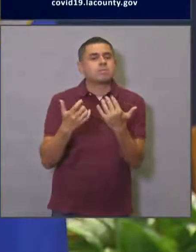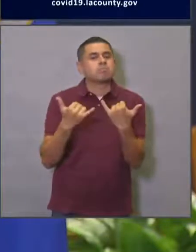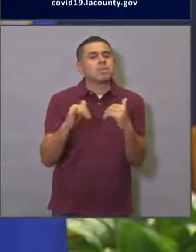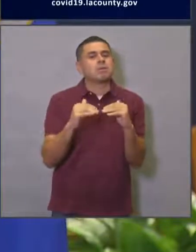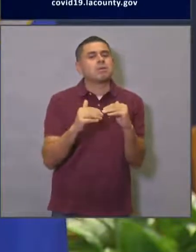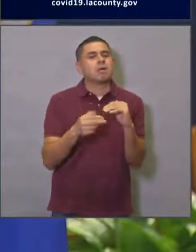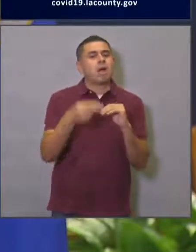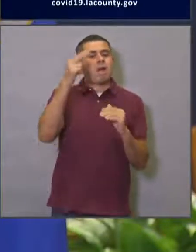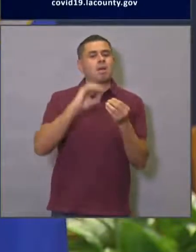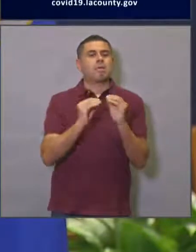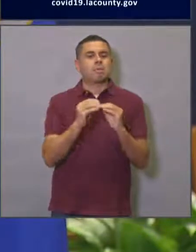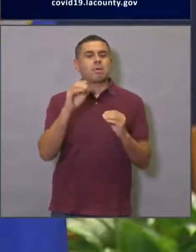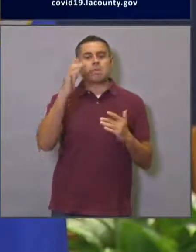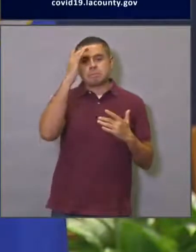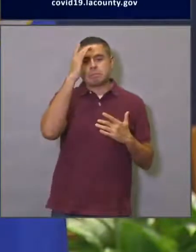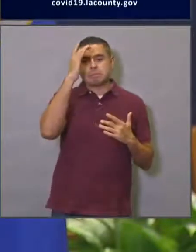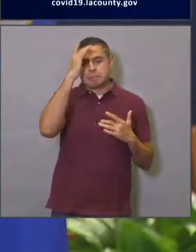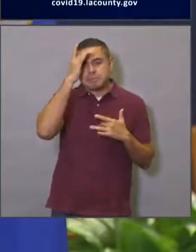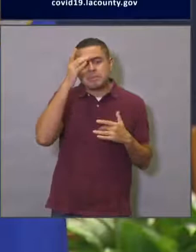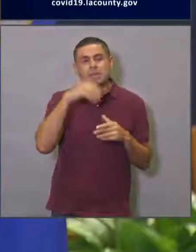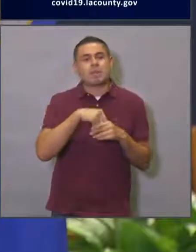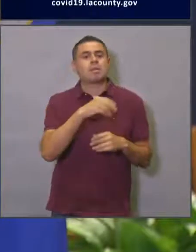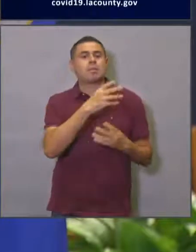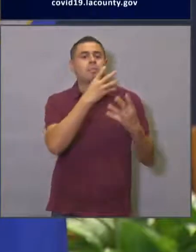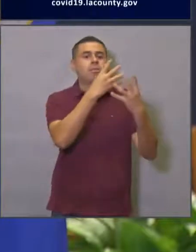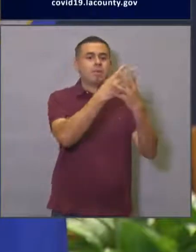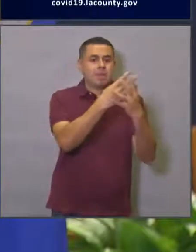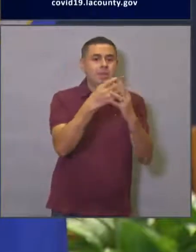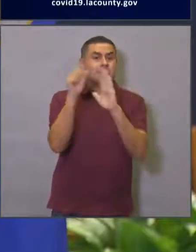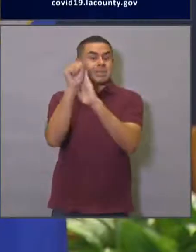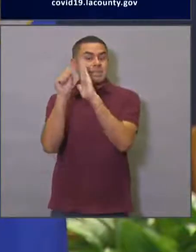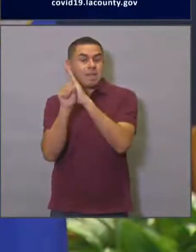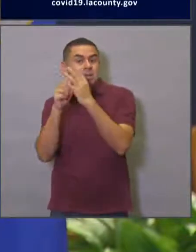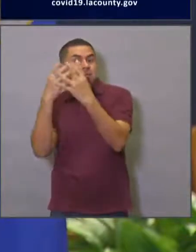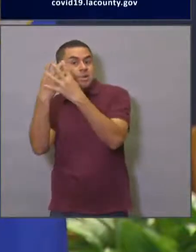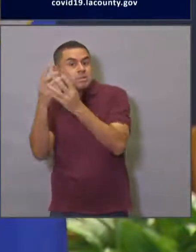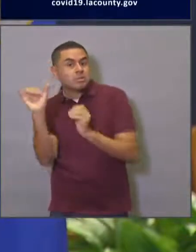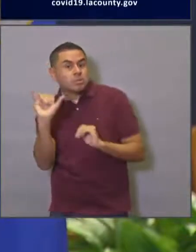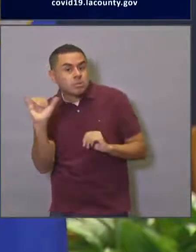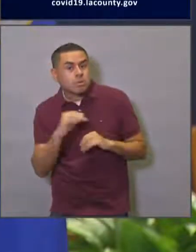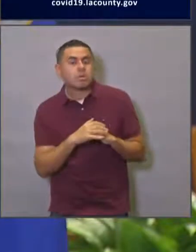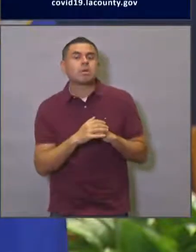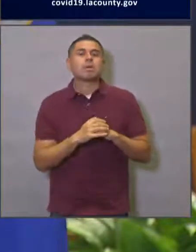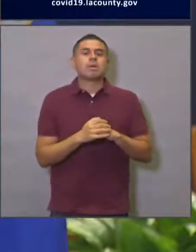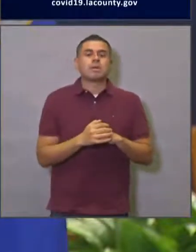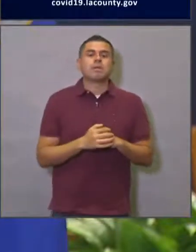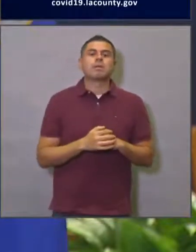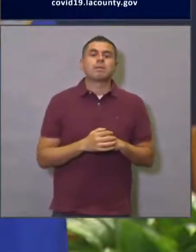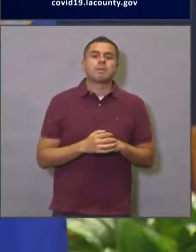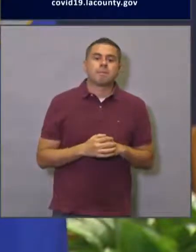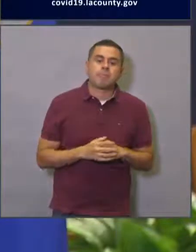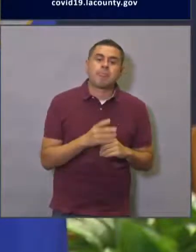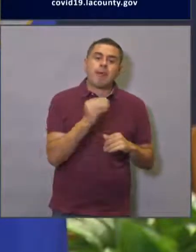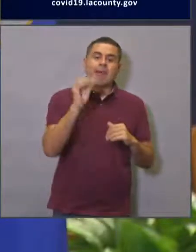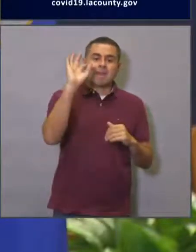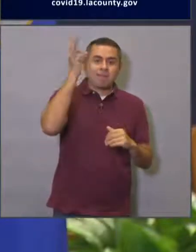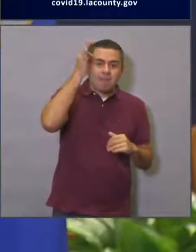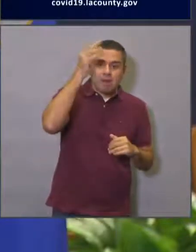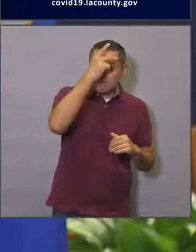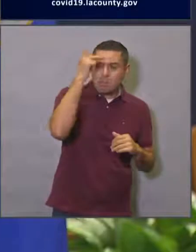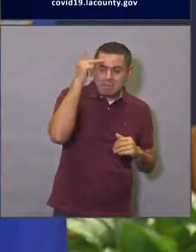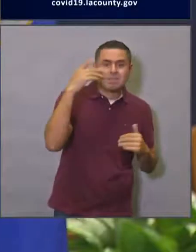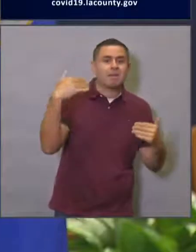Hay 259 casos en la prisión estatal, 760 casos en las prisiones